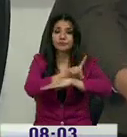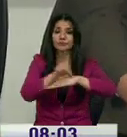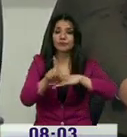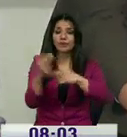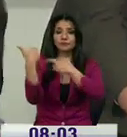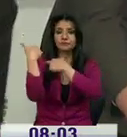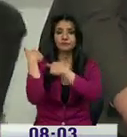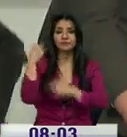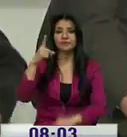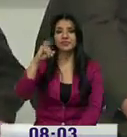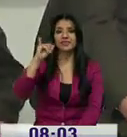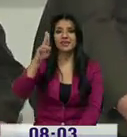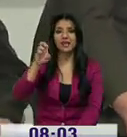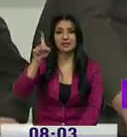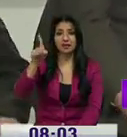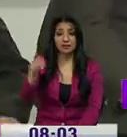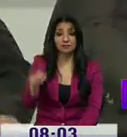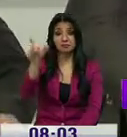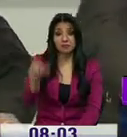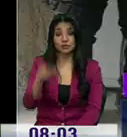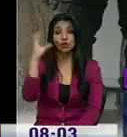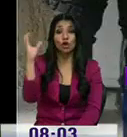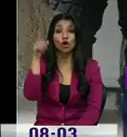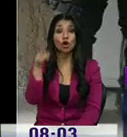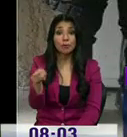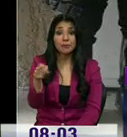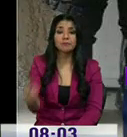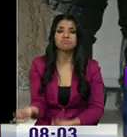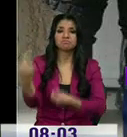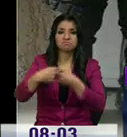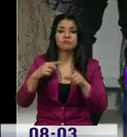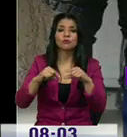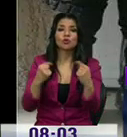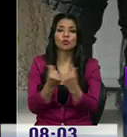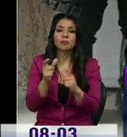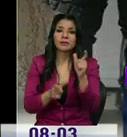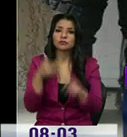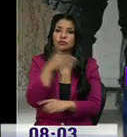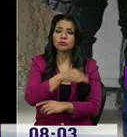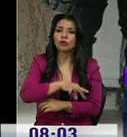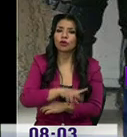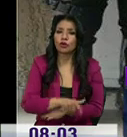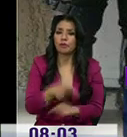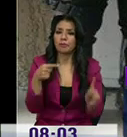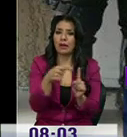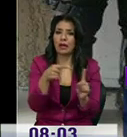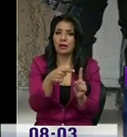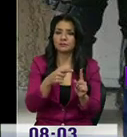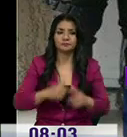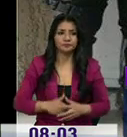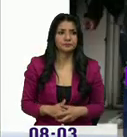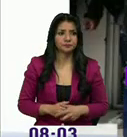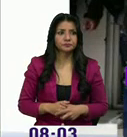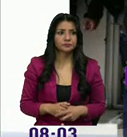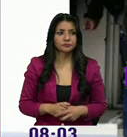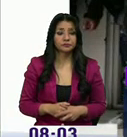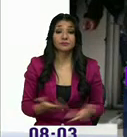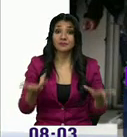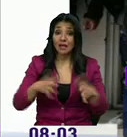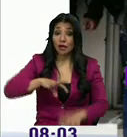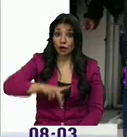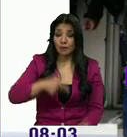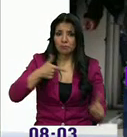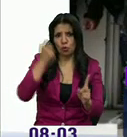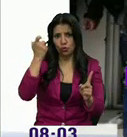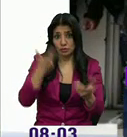encargado de la DINASED, indicó que el colombiano Kevin P. era parte del grupo de sacapintas que atentó contra la vida de Casanova. Luego del hecho, el